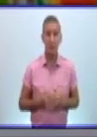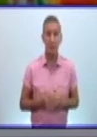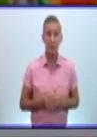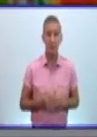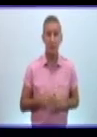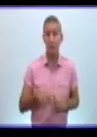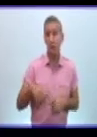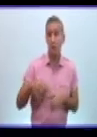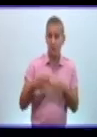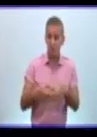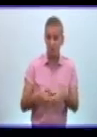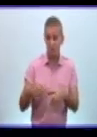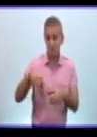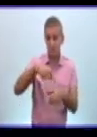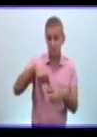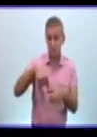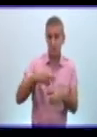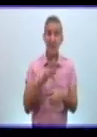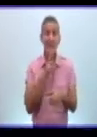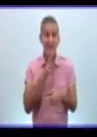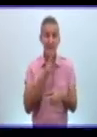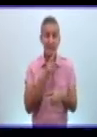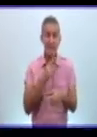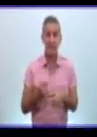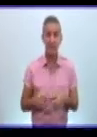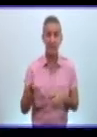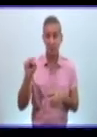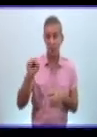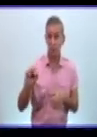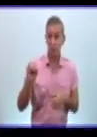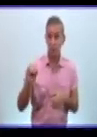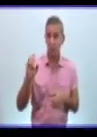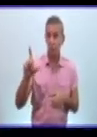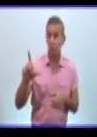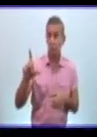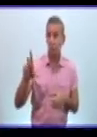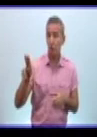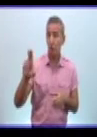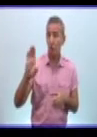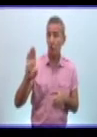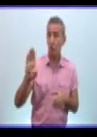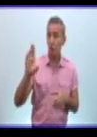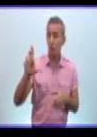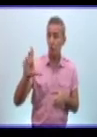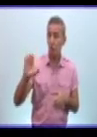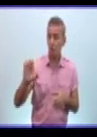se disuelve en agua, se dice que es soluble en esta.